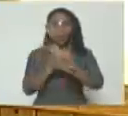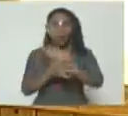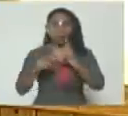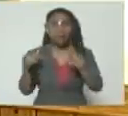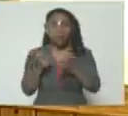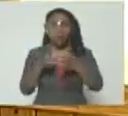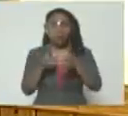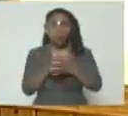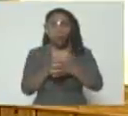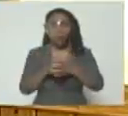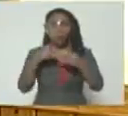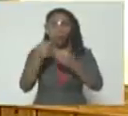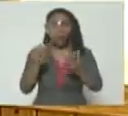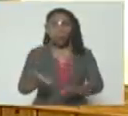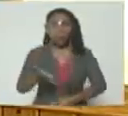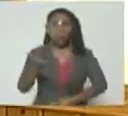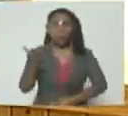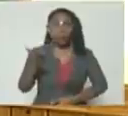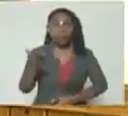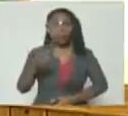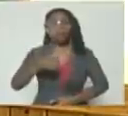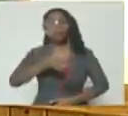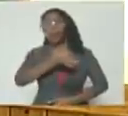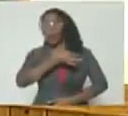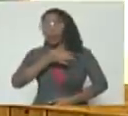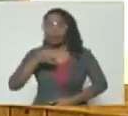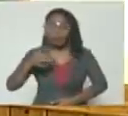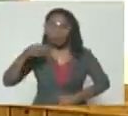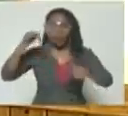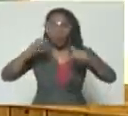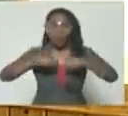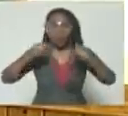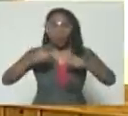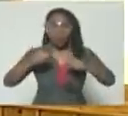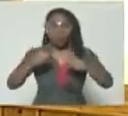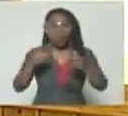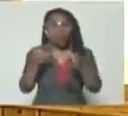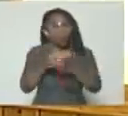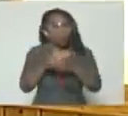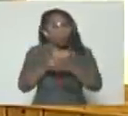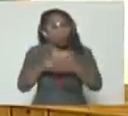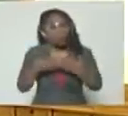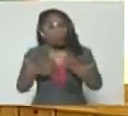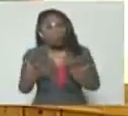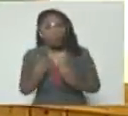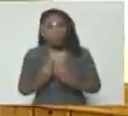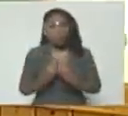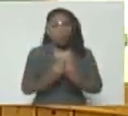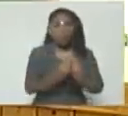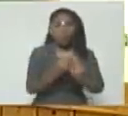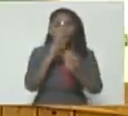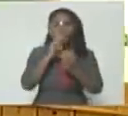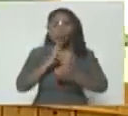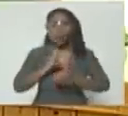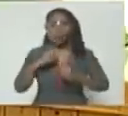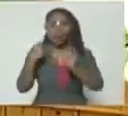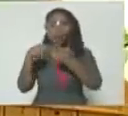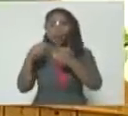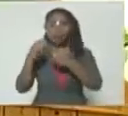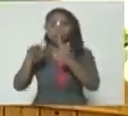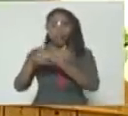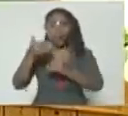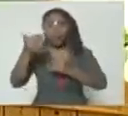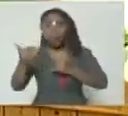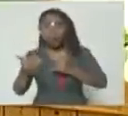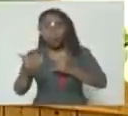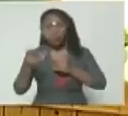sector, como gremio. Correcto. Y están acá en parte acompañando al Banco de Comercio Exterior, que también